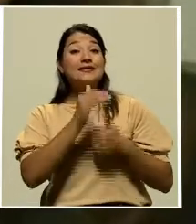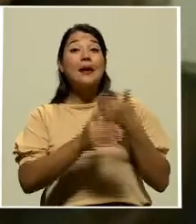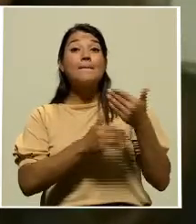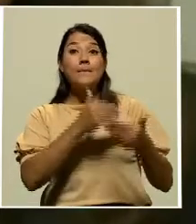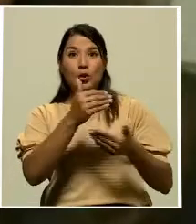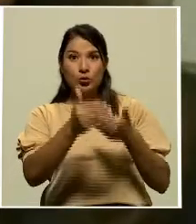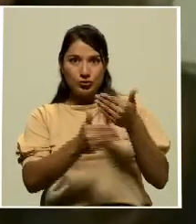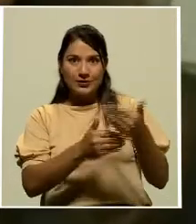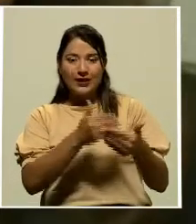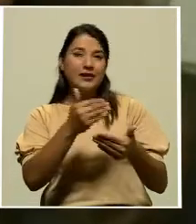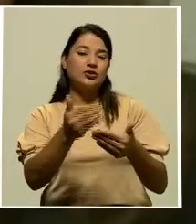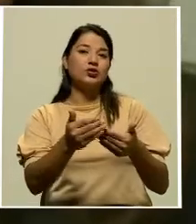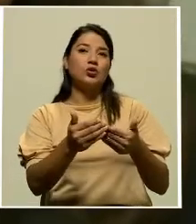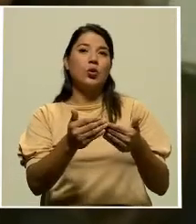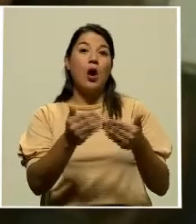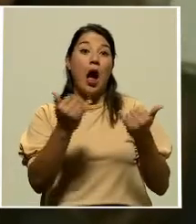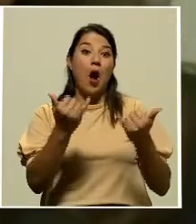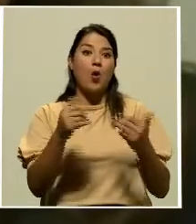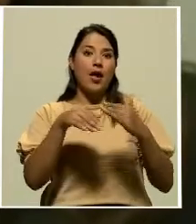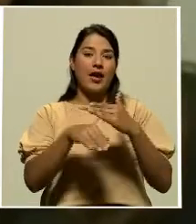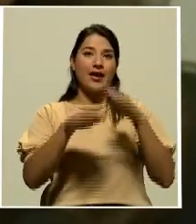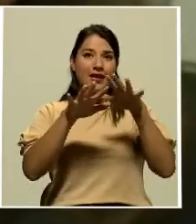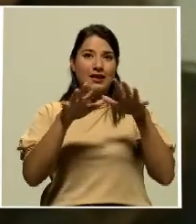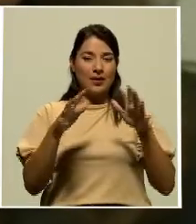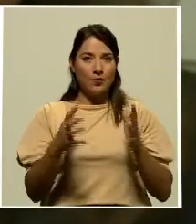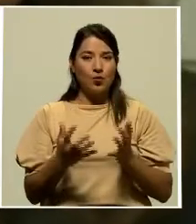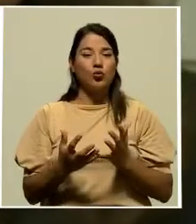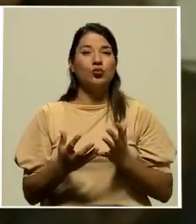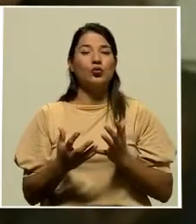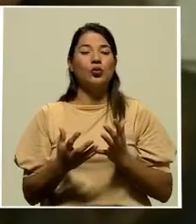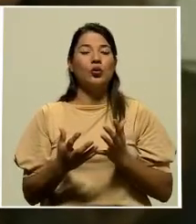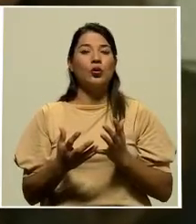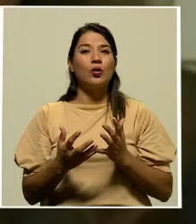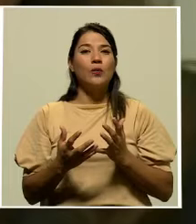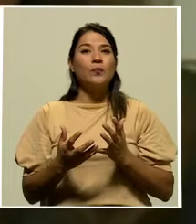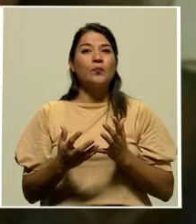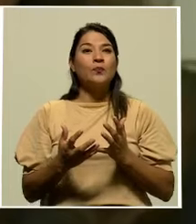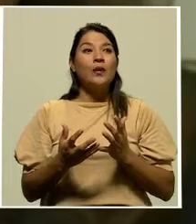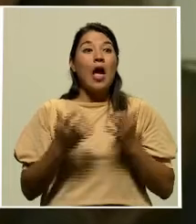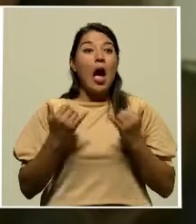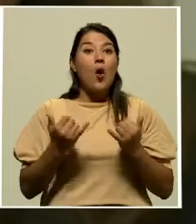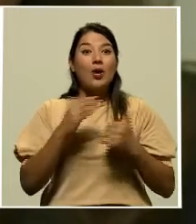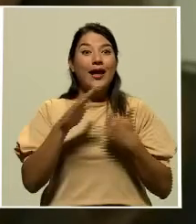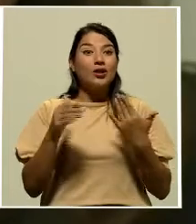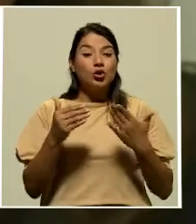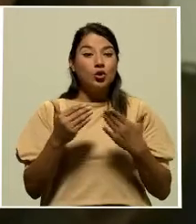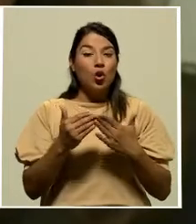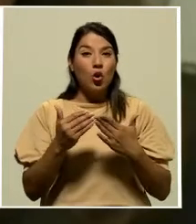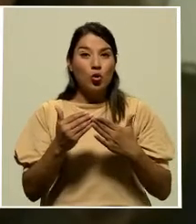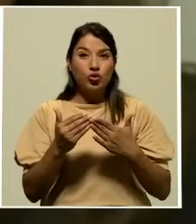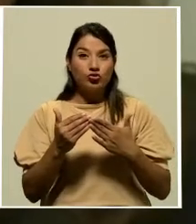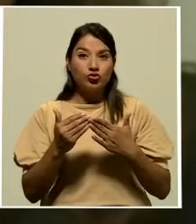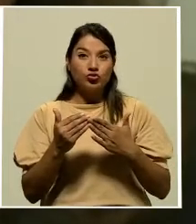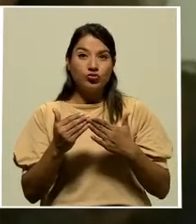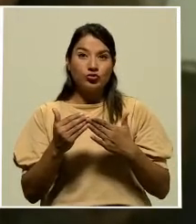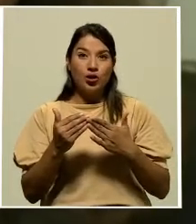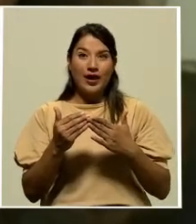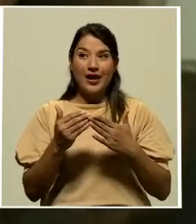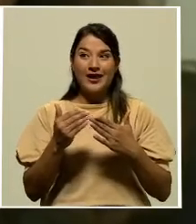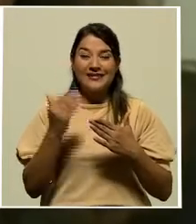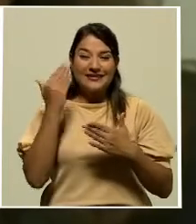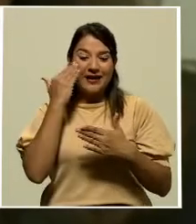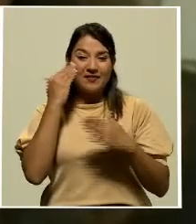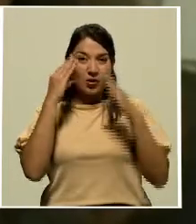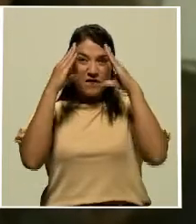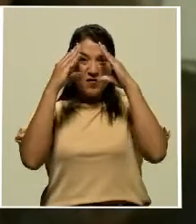esta globalidad que estamos viviendo, es que todos estamos en tiempo real en todo el mundo. Entonces,